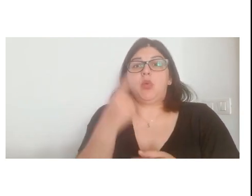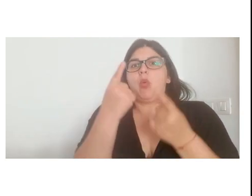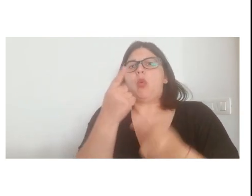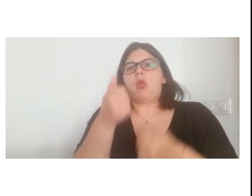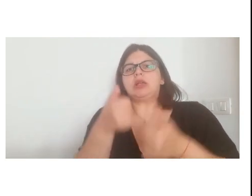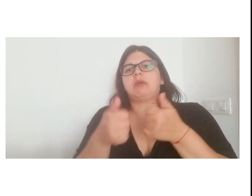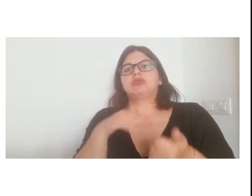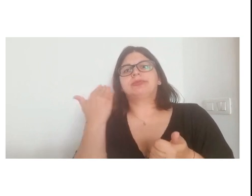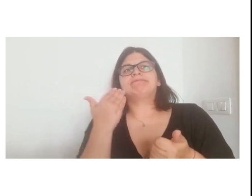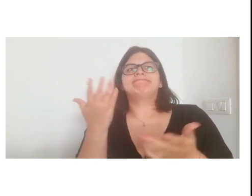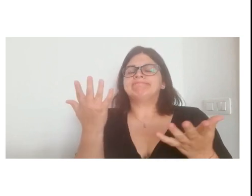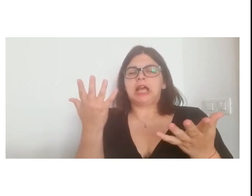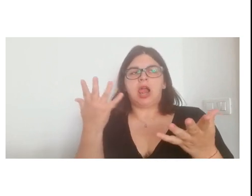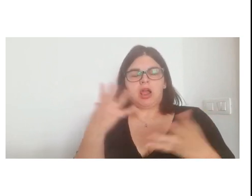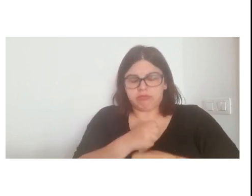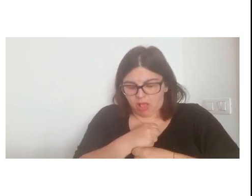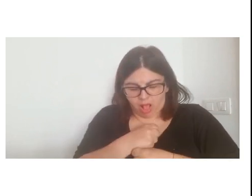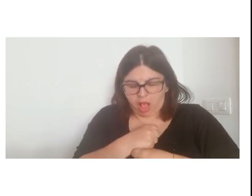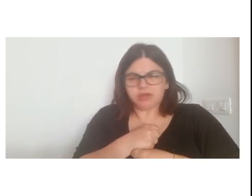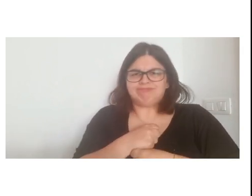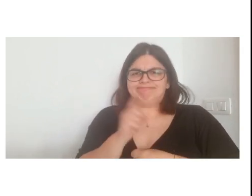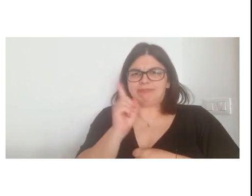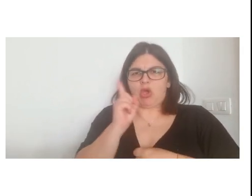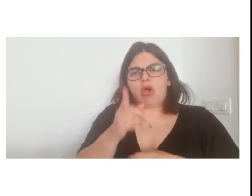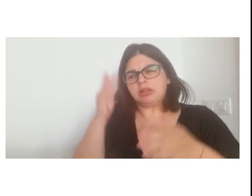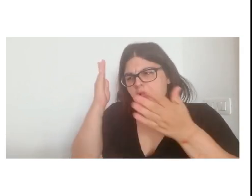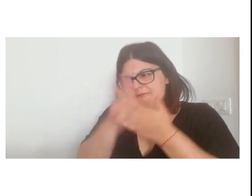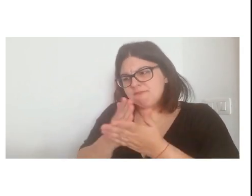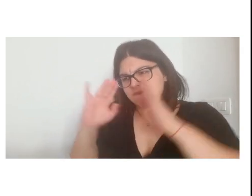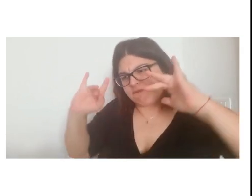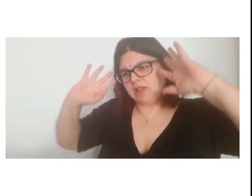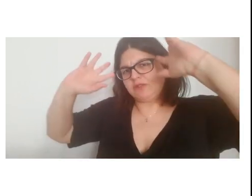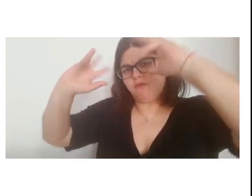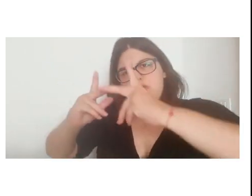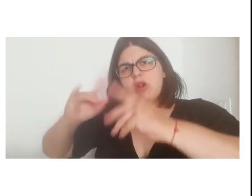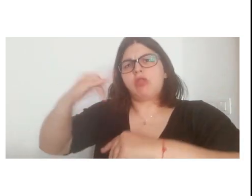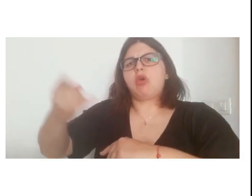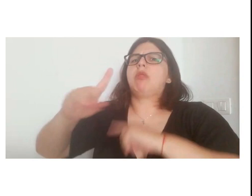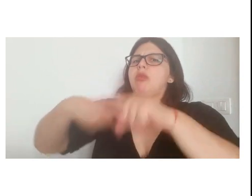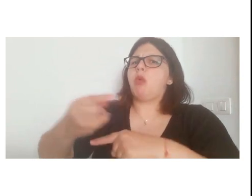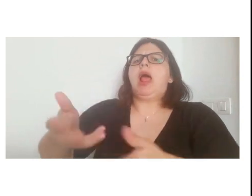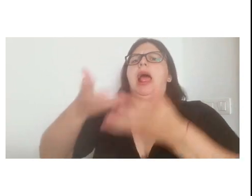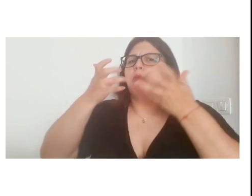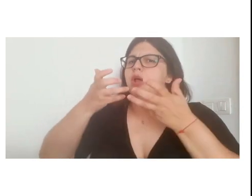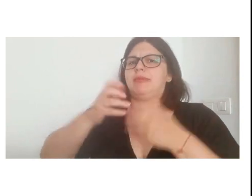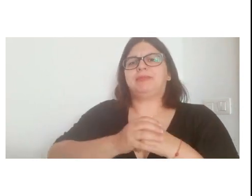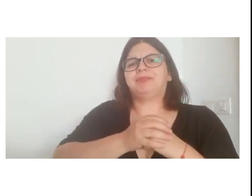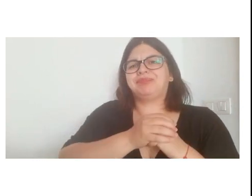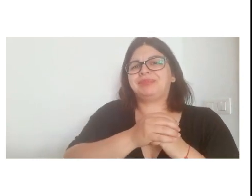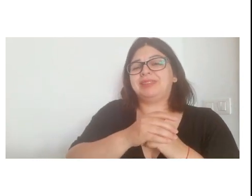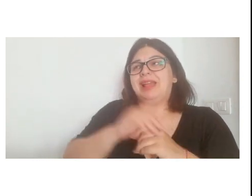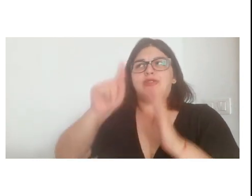podes dicir, en vez de frustrarte e disgustarte, para seguinte xa o probo. Para segundo é sacunde. Así